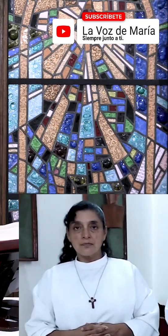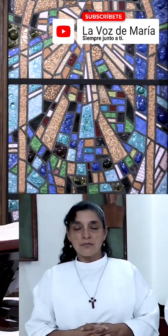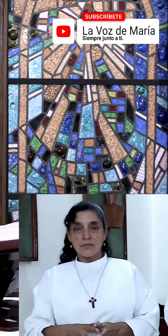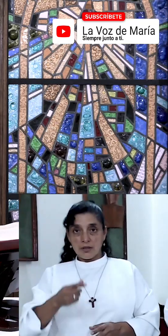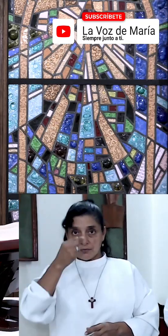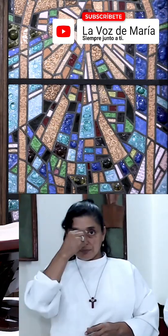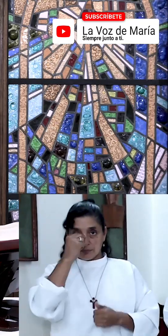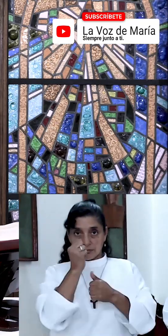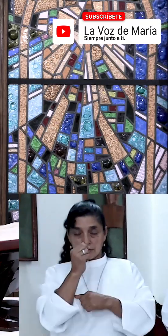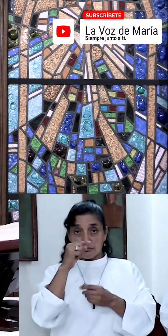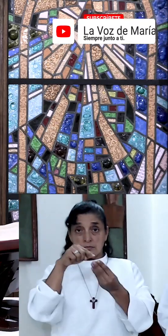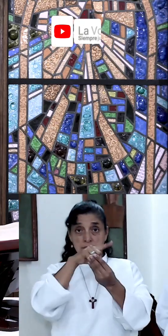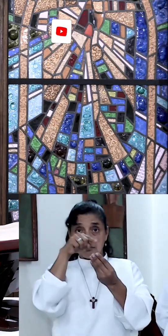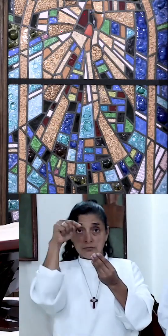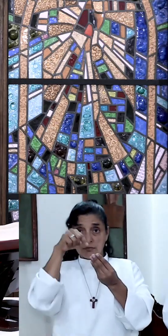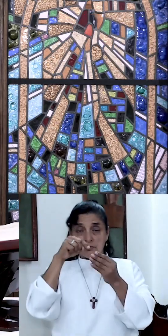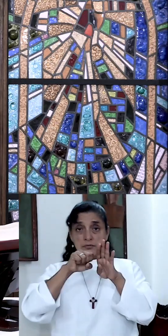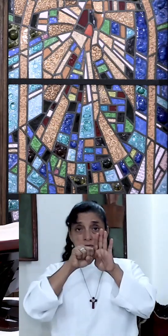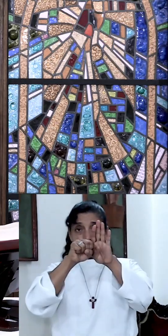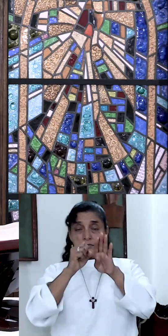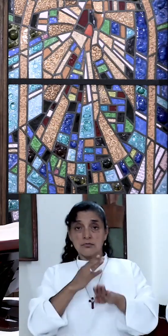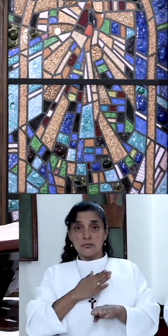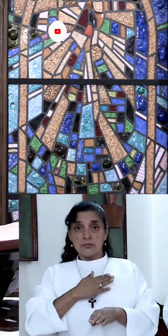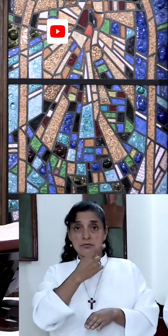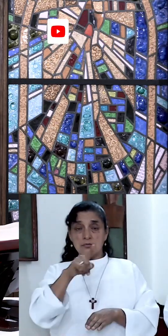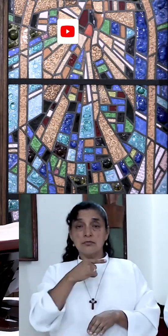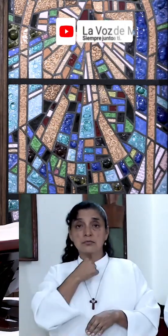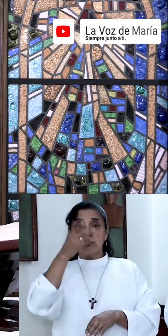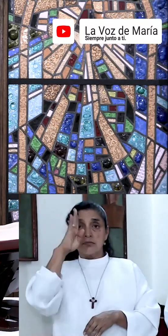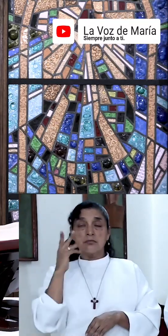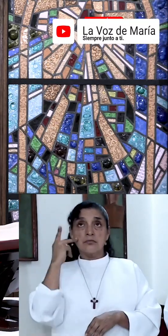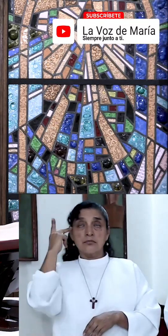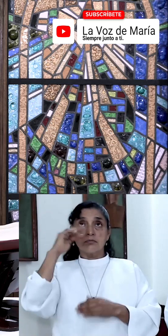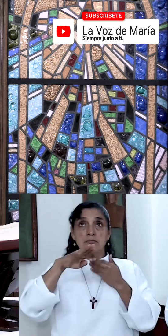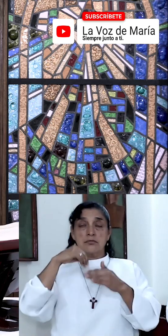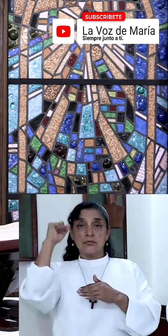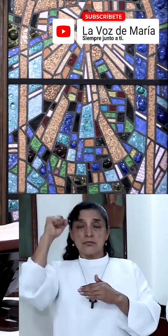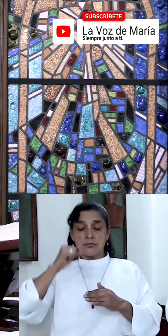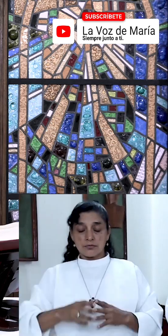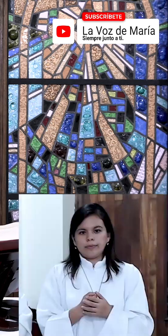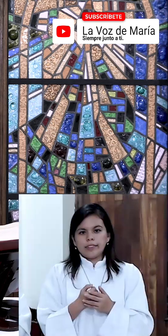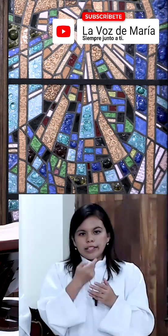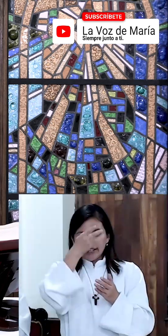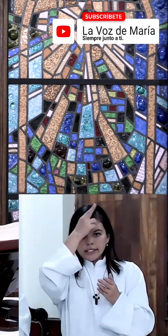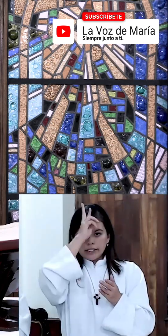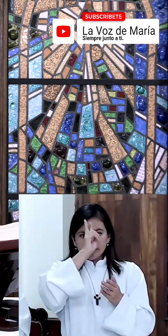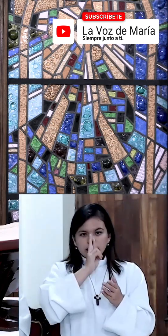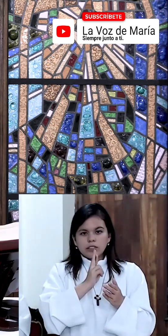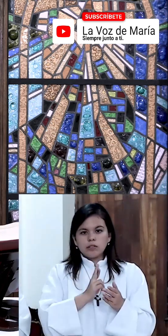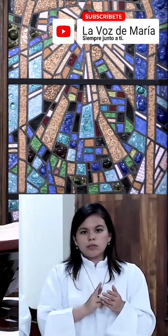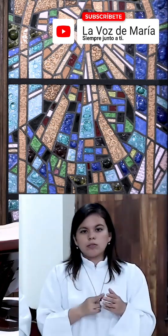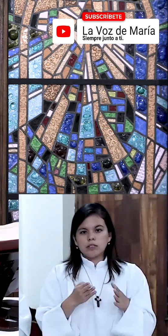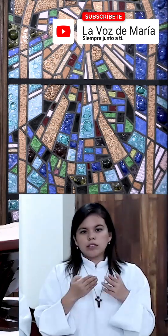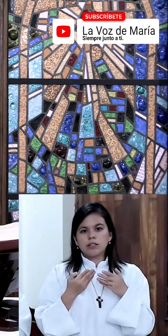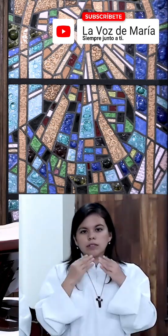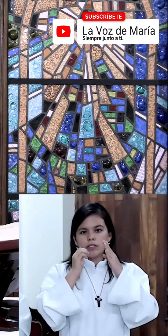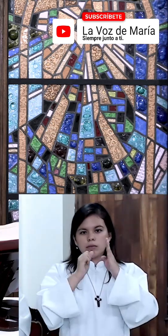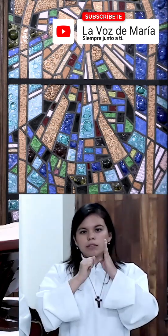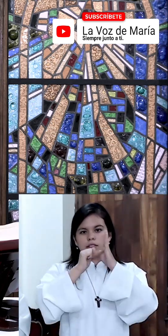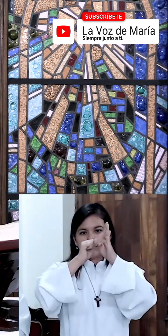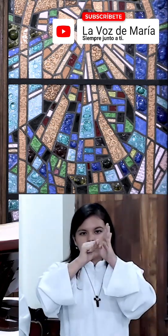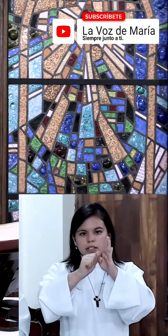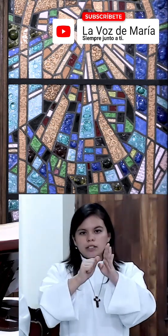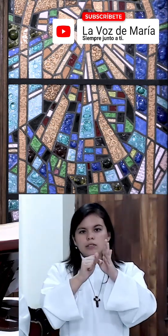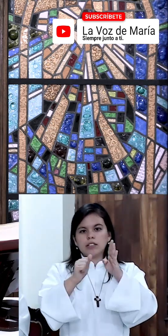oren, hermanos, para que este sacrificio mío y de ustedes sea agradable a Dios Padre Todopoderoso. Que el